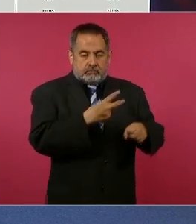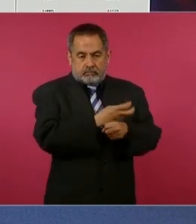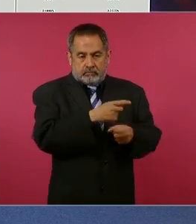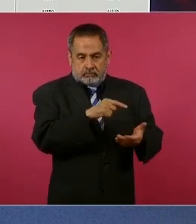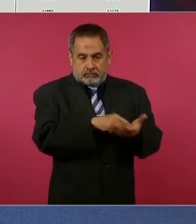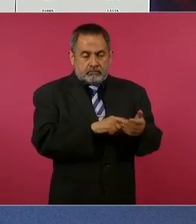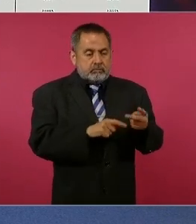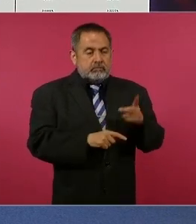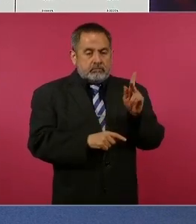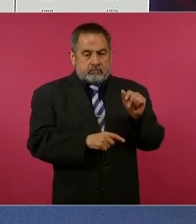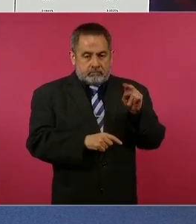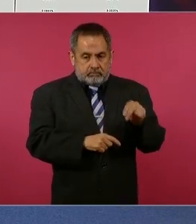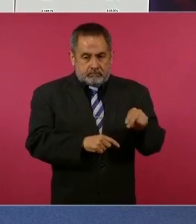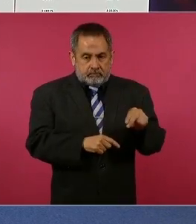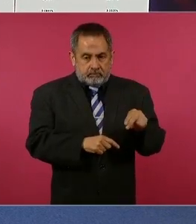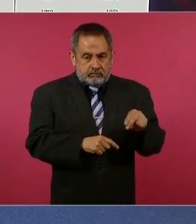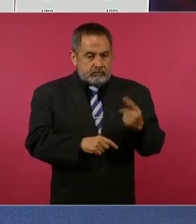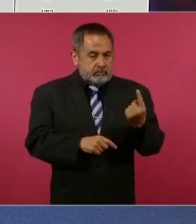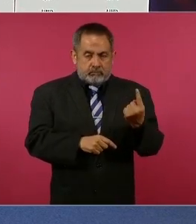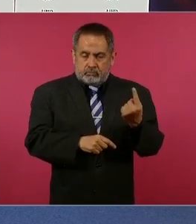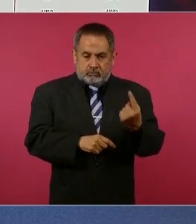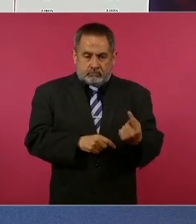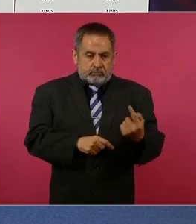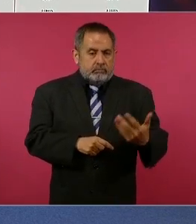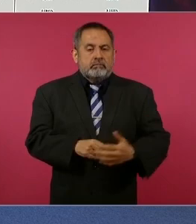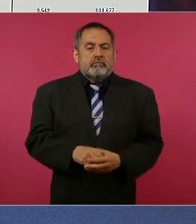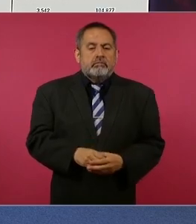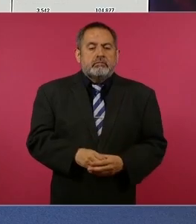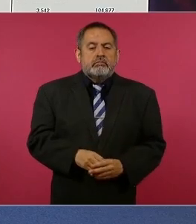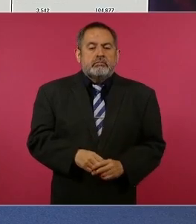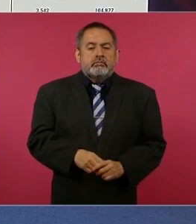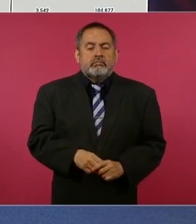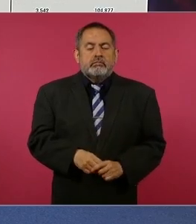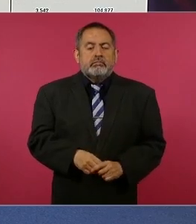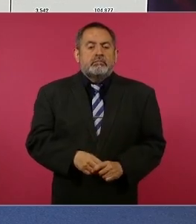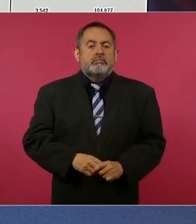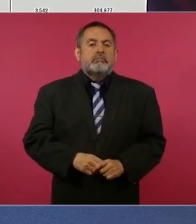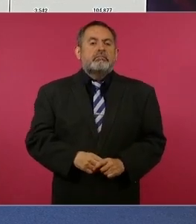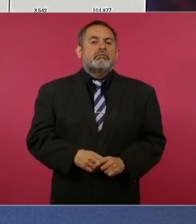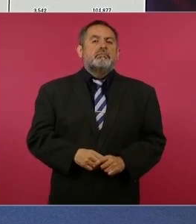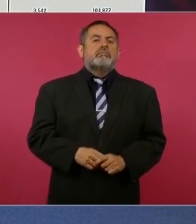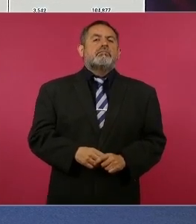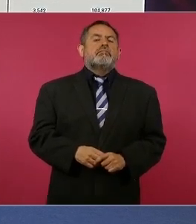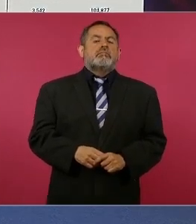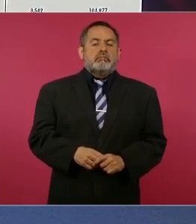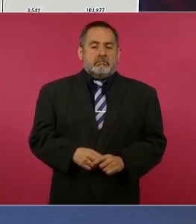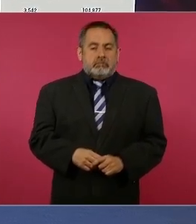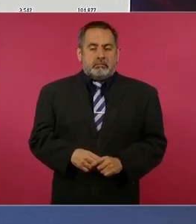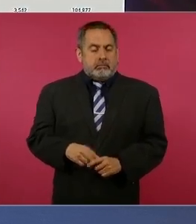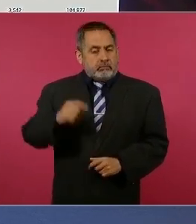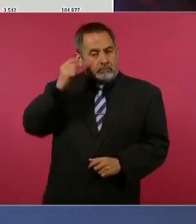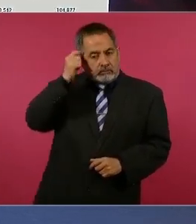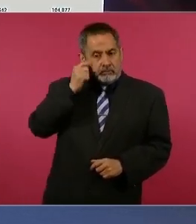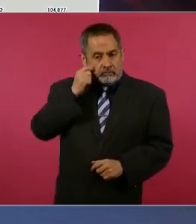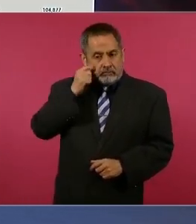PAN, que fue solo sin coalición. Adelante. En el caso de